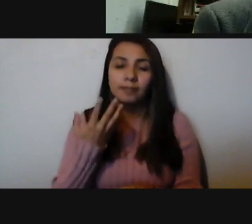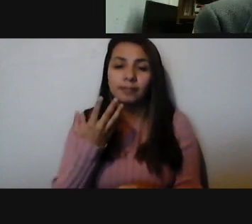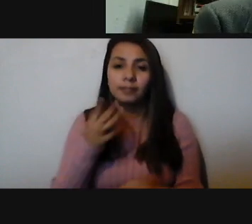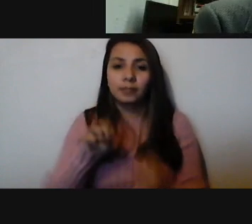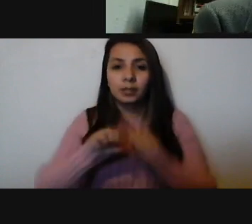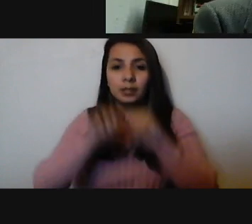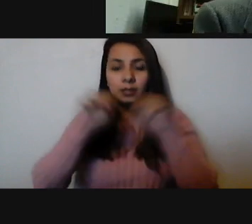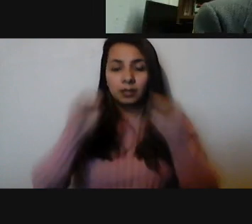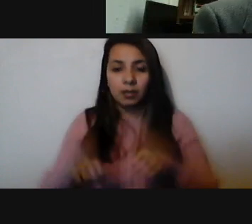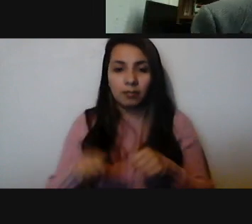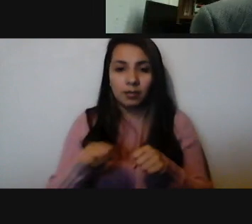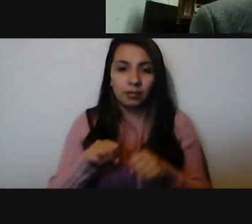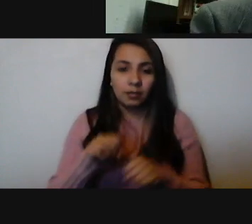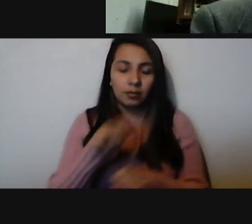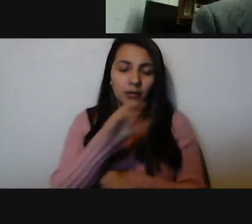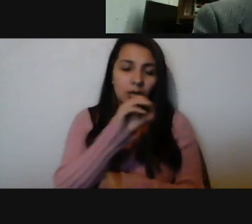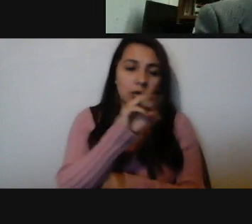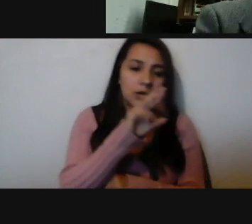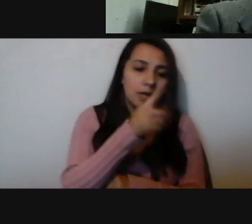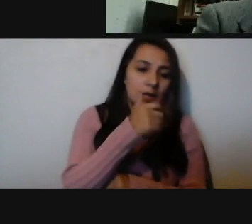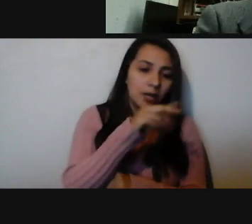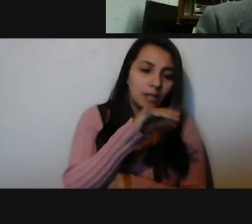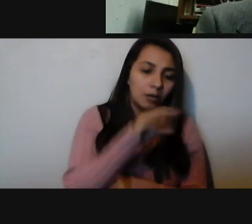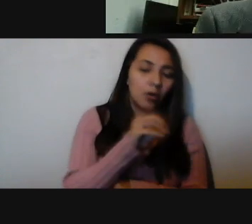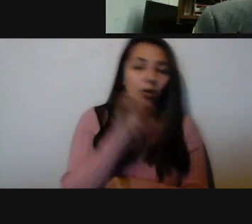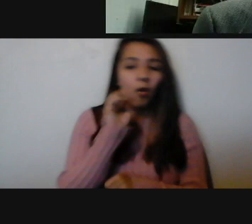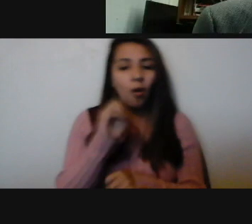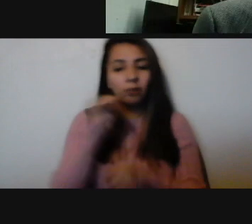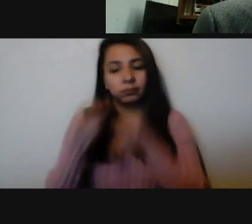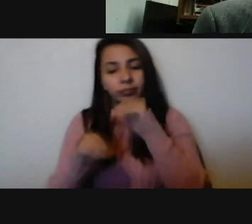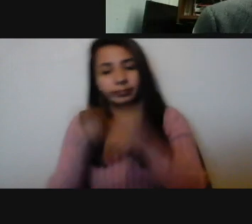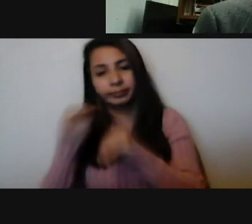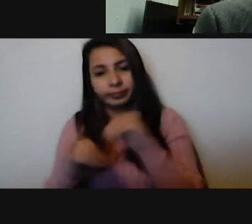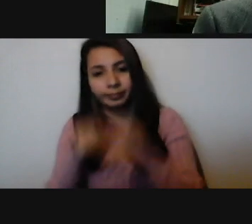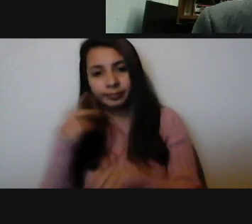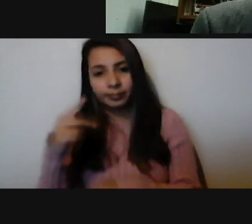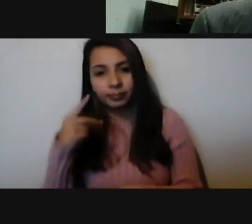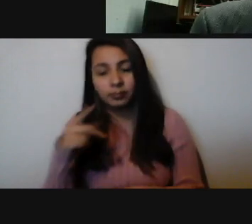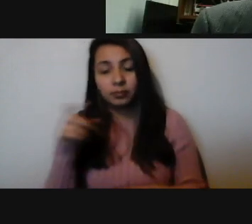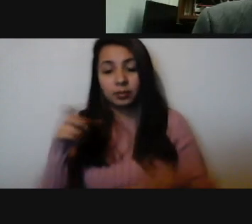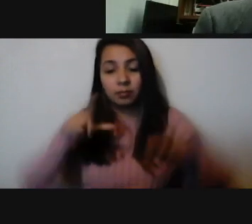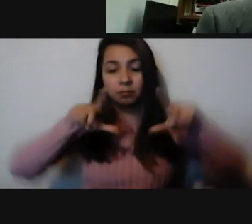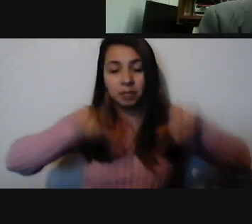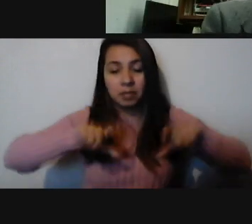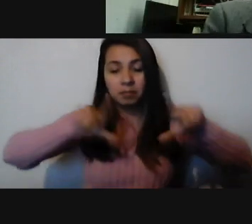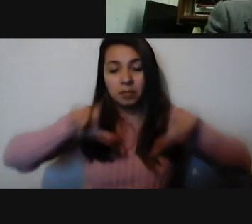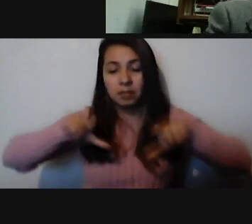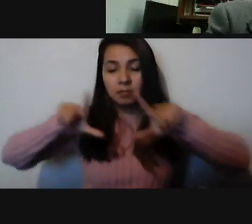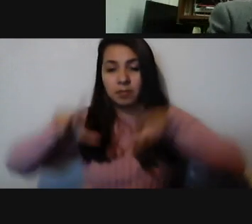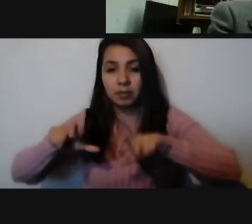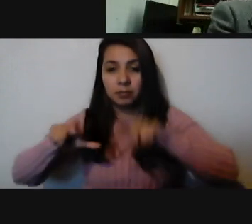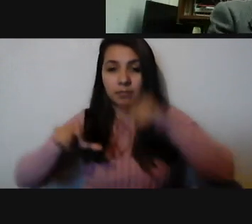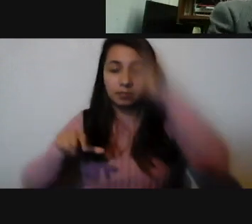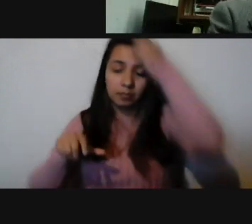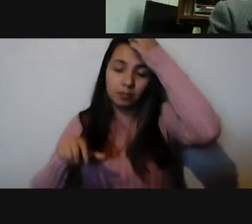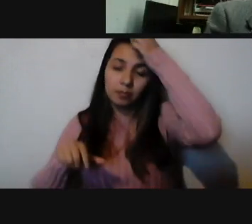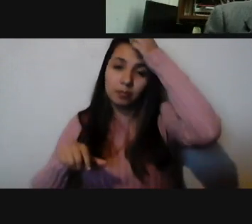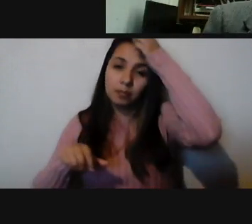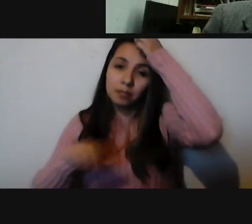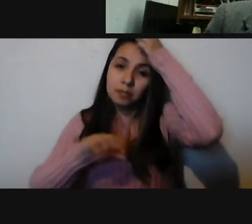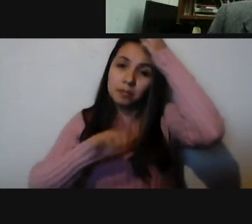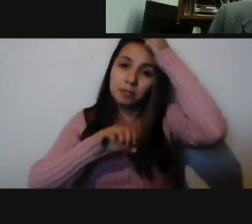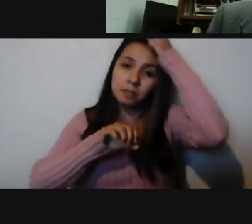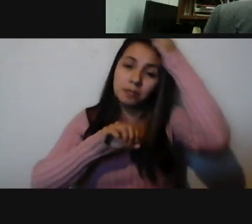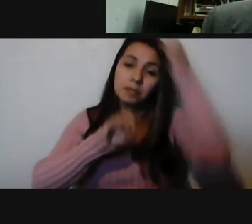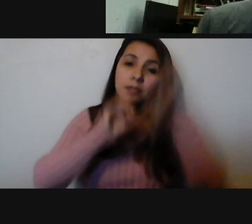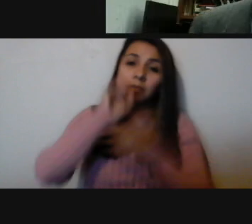Obtiene formas muy caprichosas de estos sistemas orgánico-inorgánicos, al grado que en una de sus biografías, por